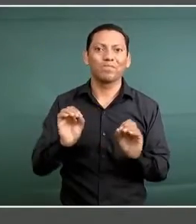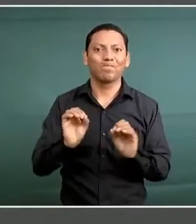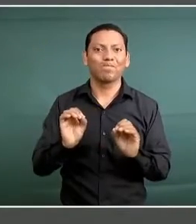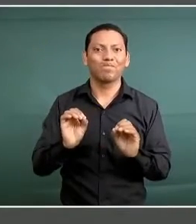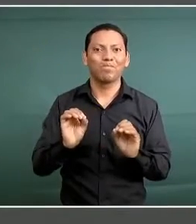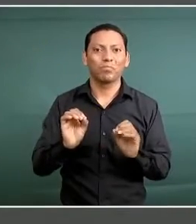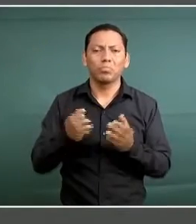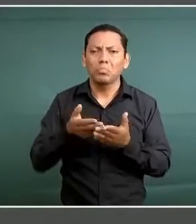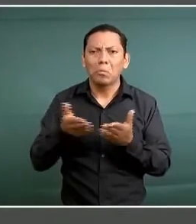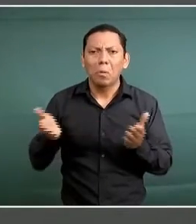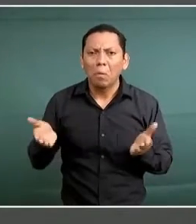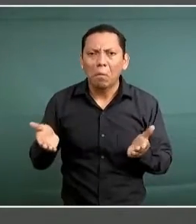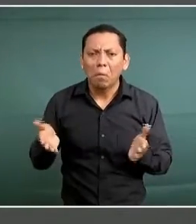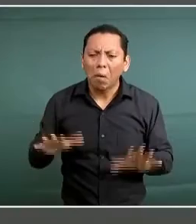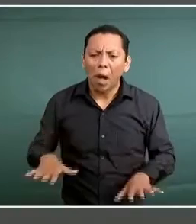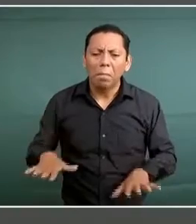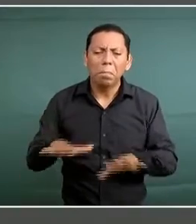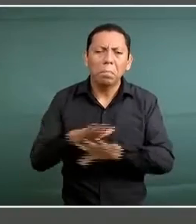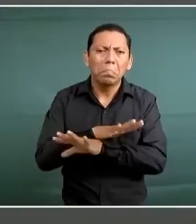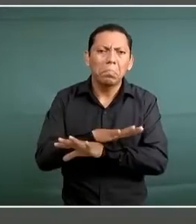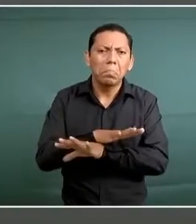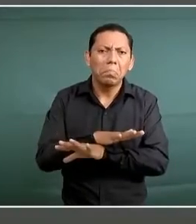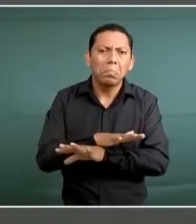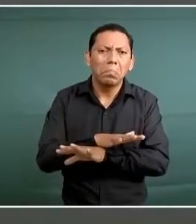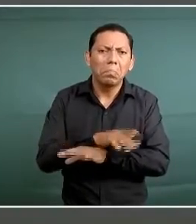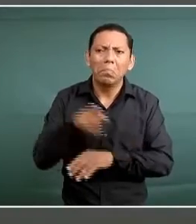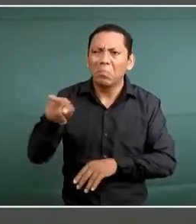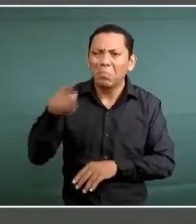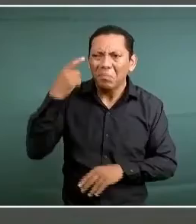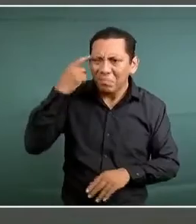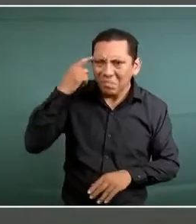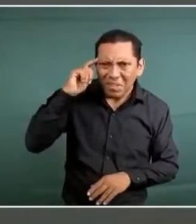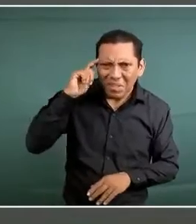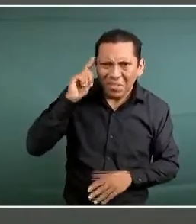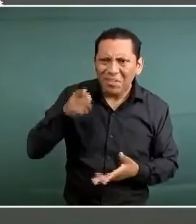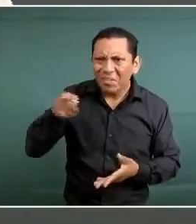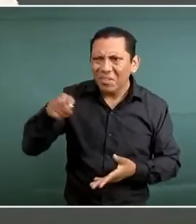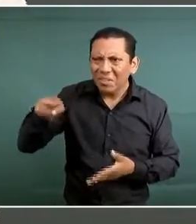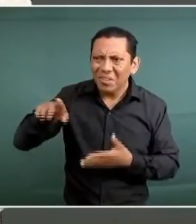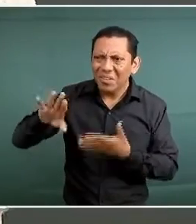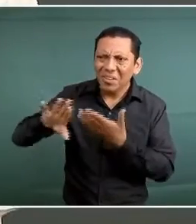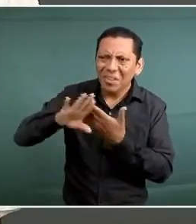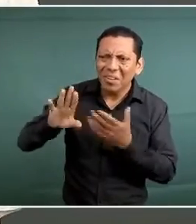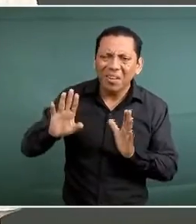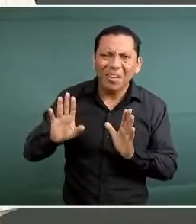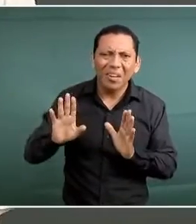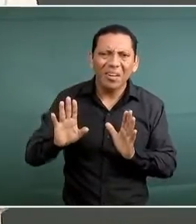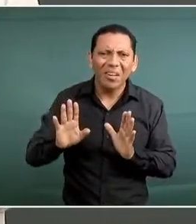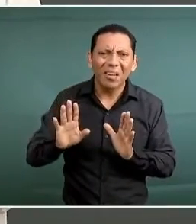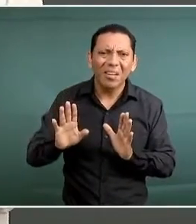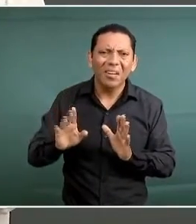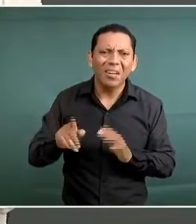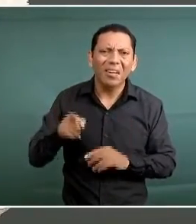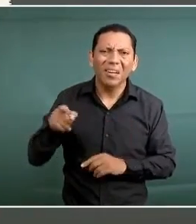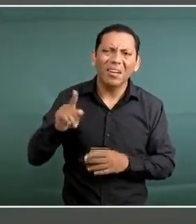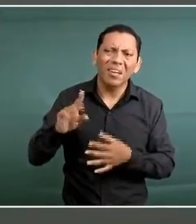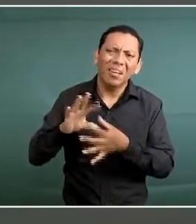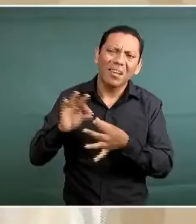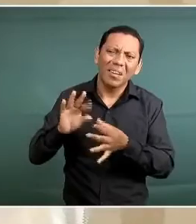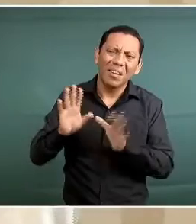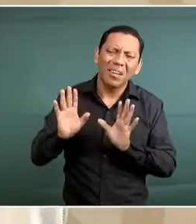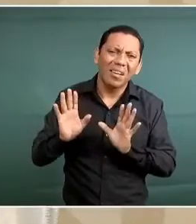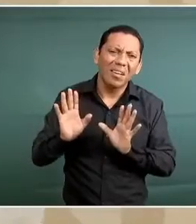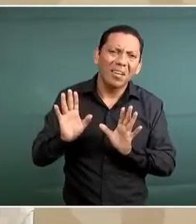ahora ya no les enojan nuestros adversarios que yo utilice mi derecho de